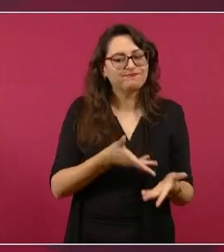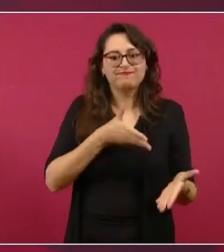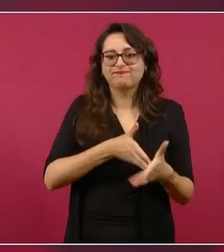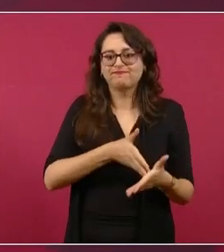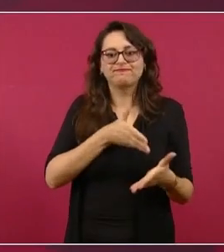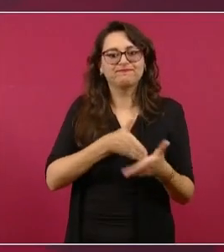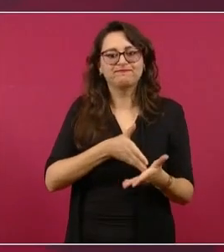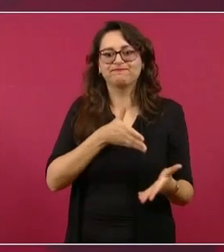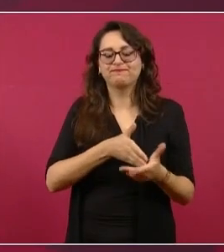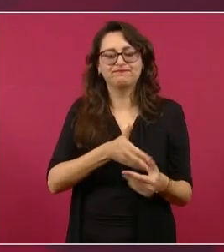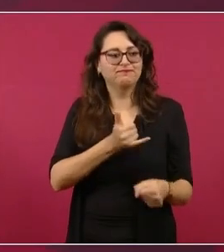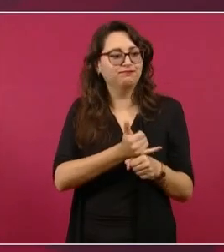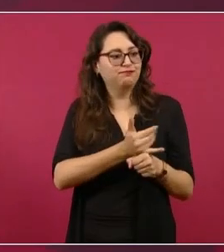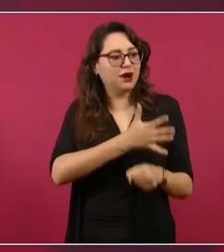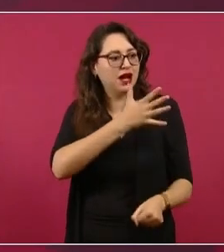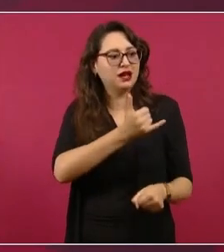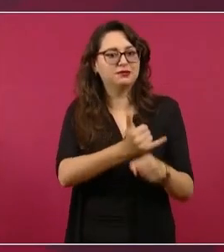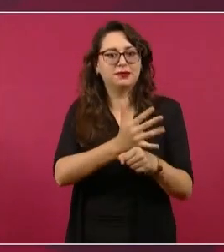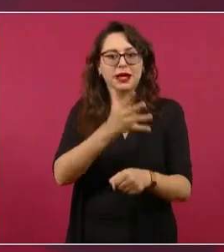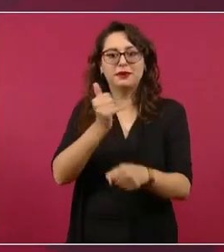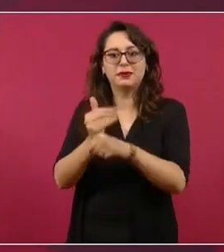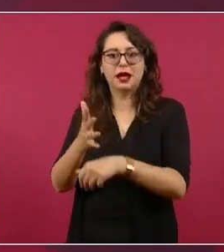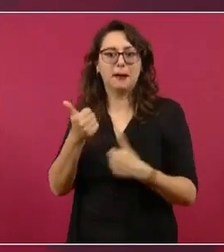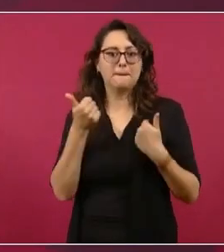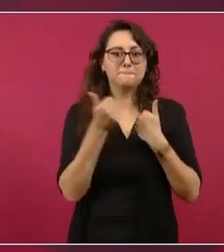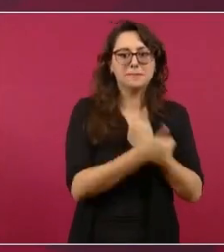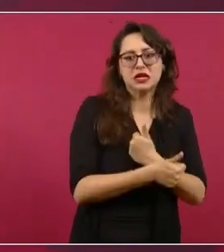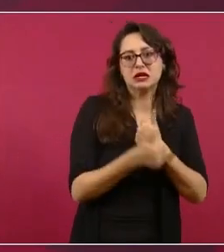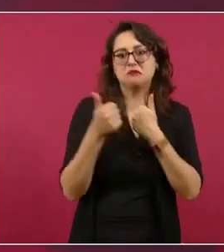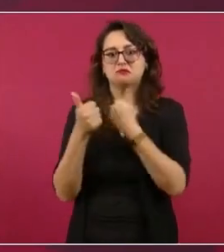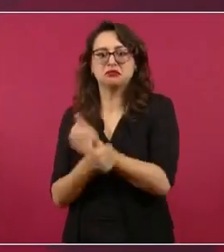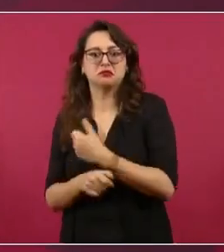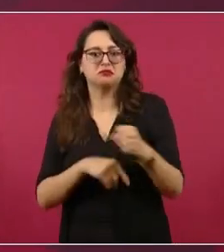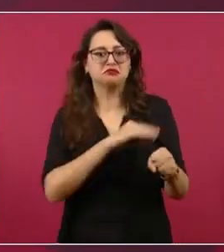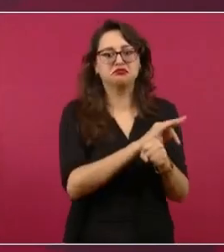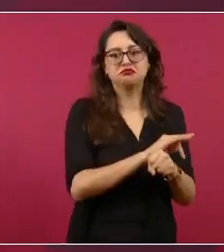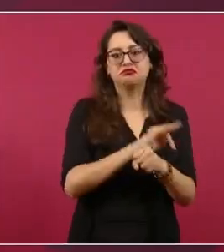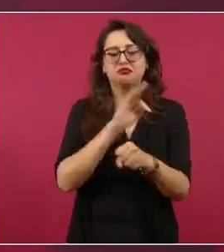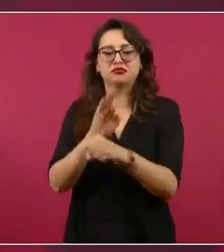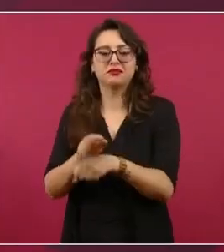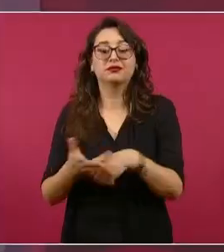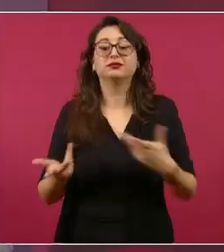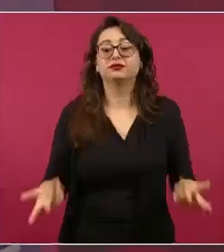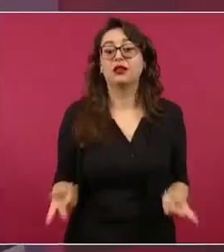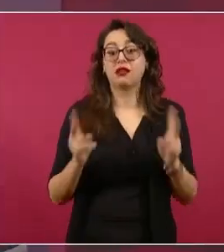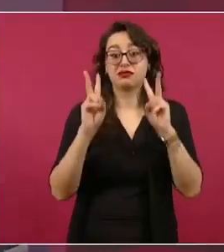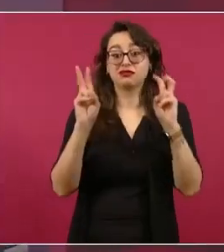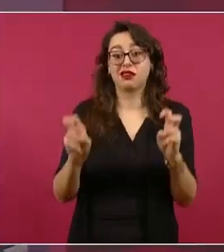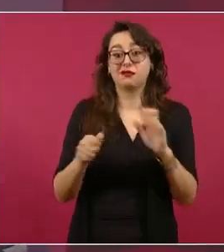a los involucrados. En el caso de Ayotzinapa hubieron dos momentos.